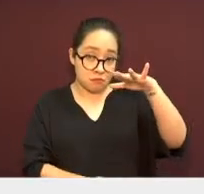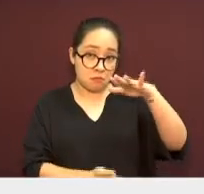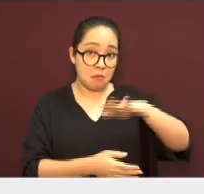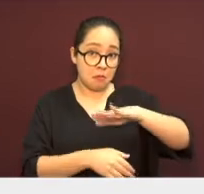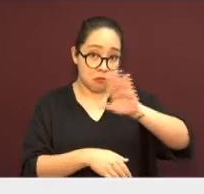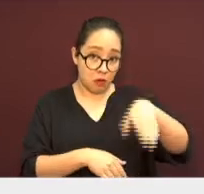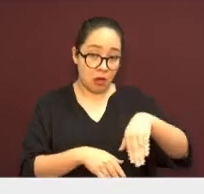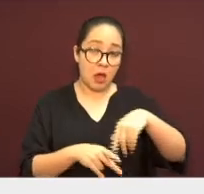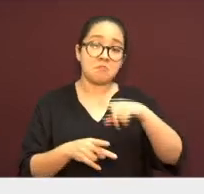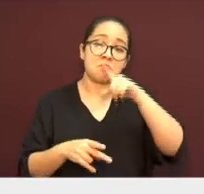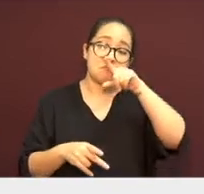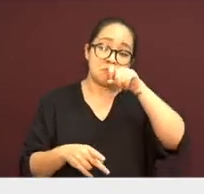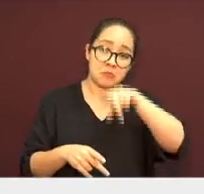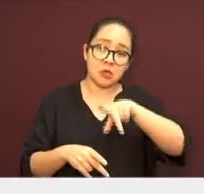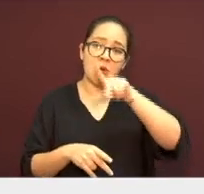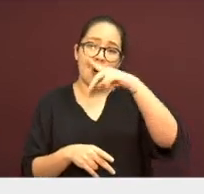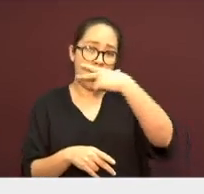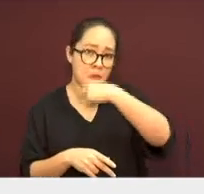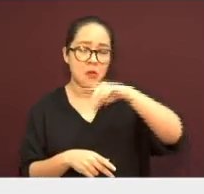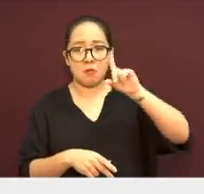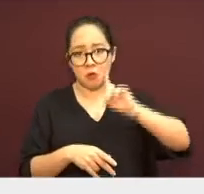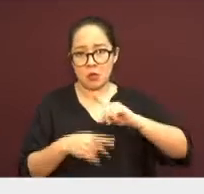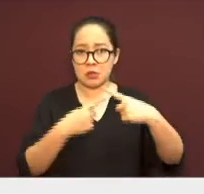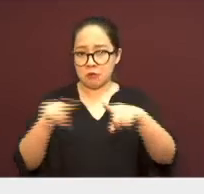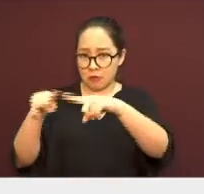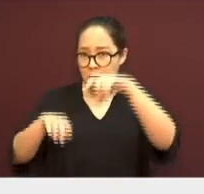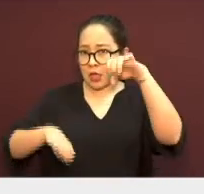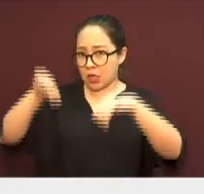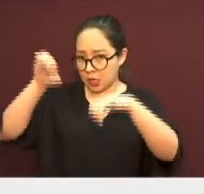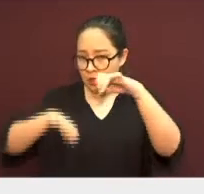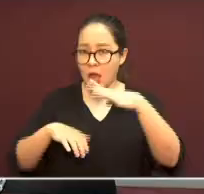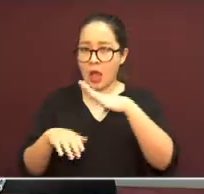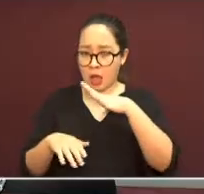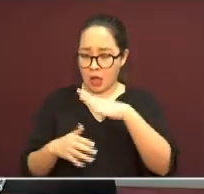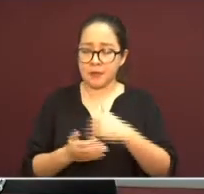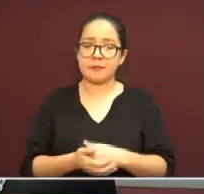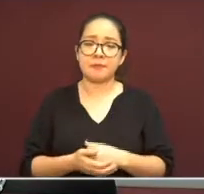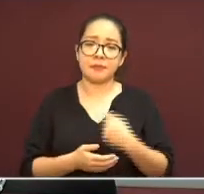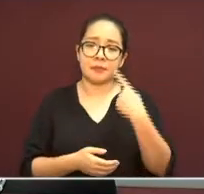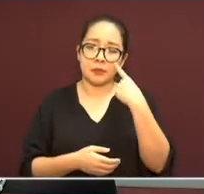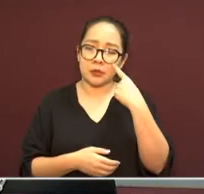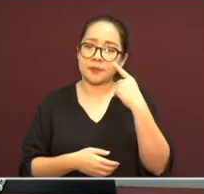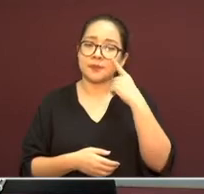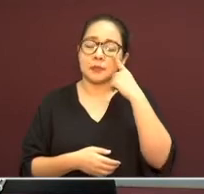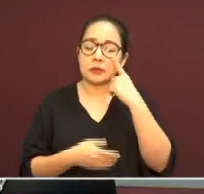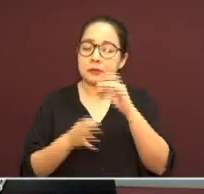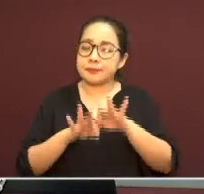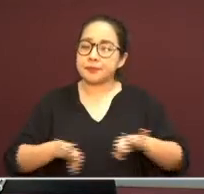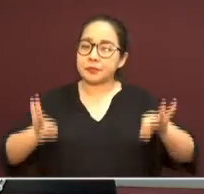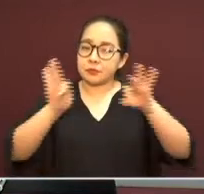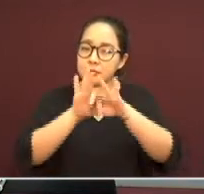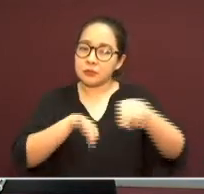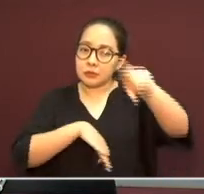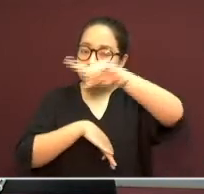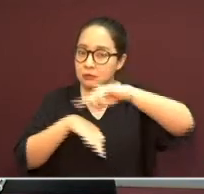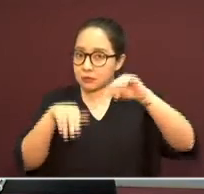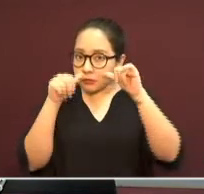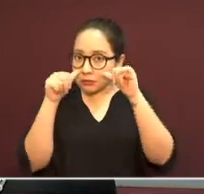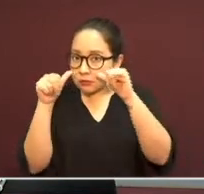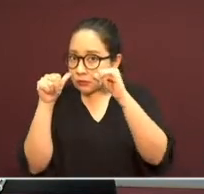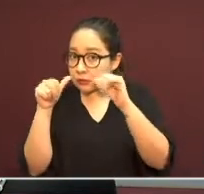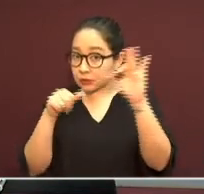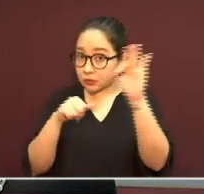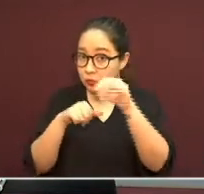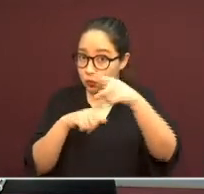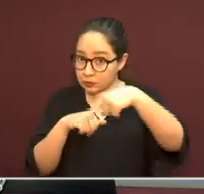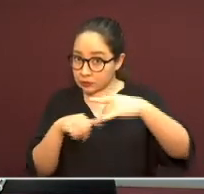en ambos sexos en los diferentes grupos de edad miren ustedes es muy importante estar atentos si tienen alguna de esas